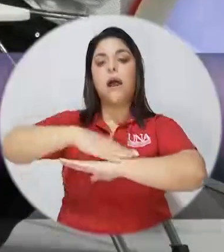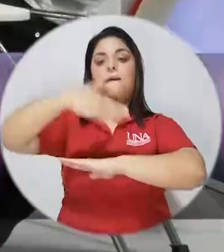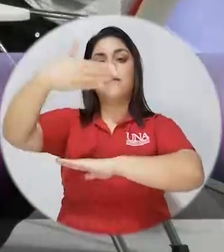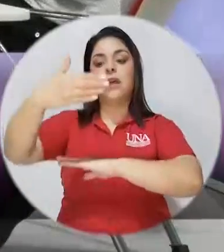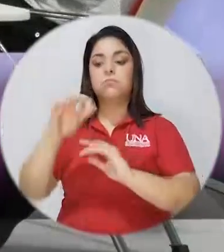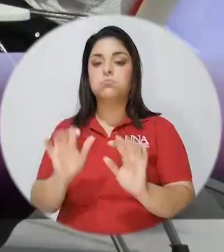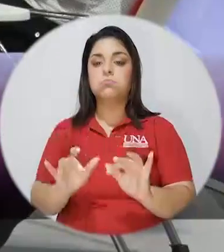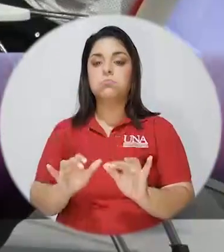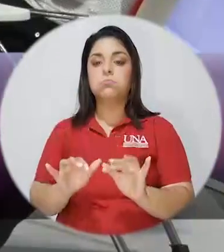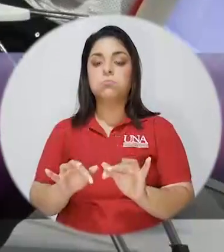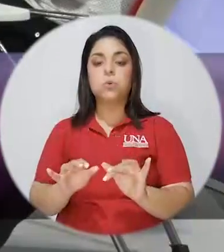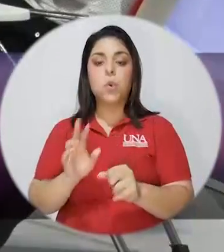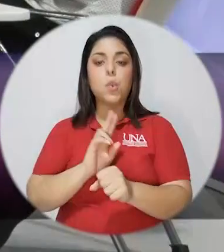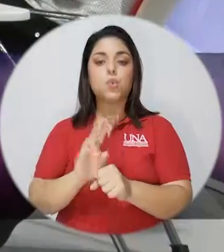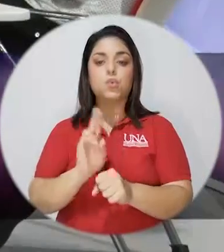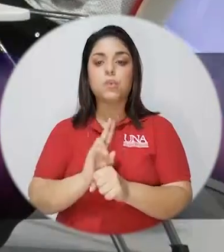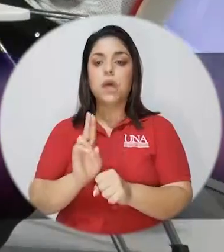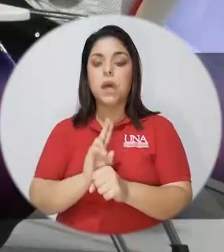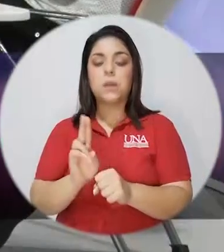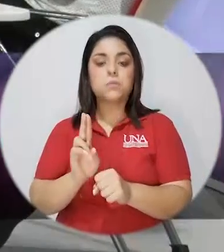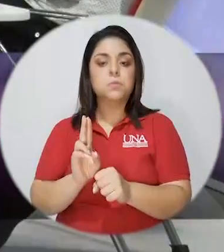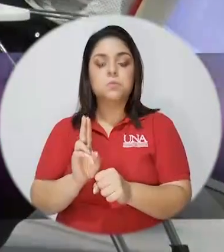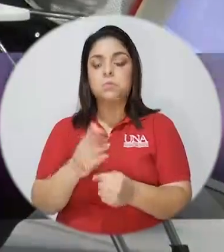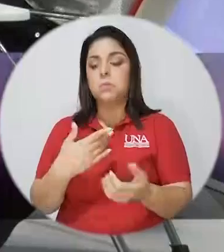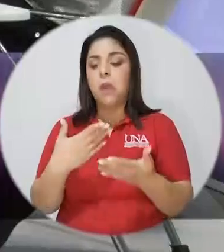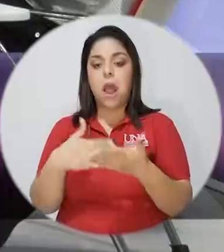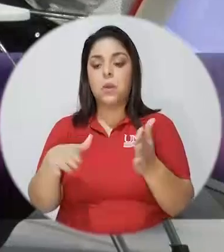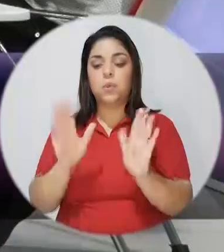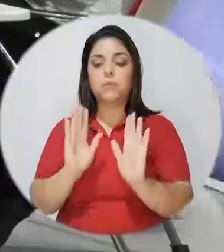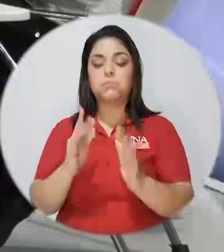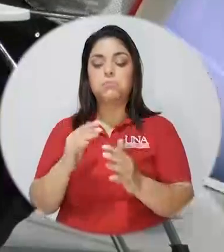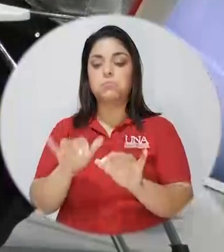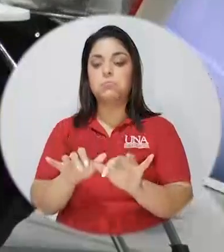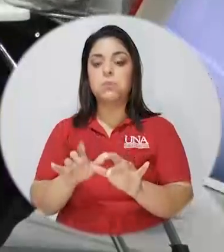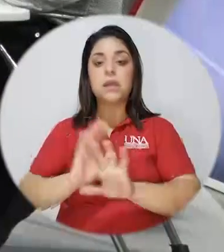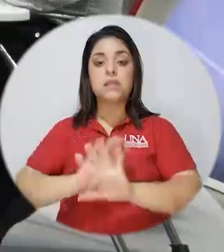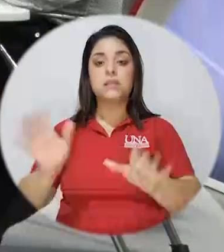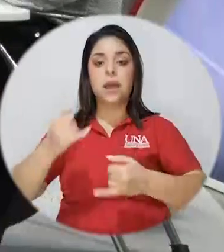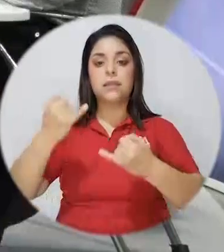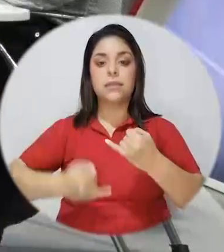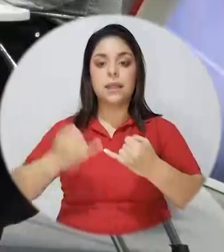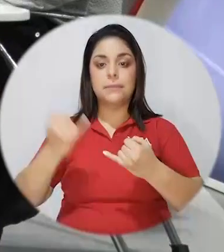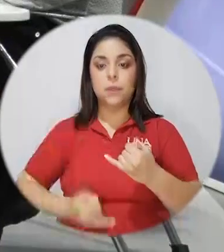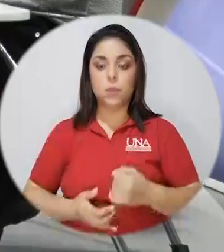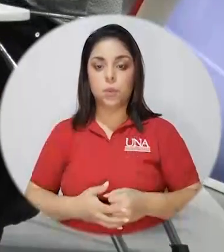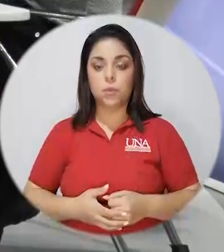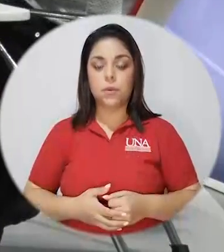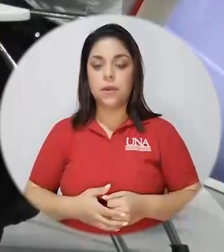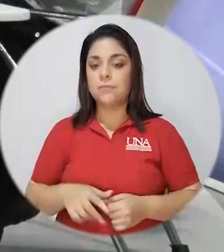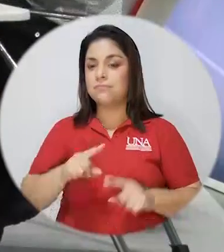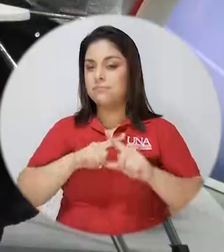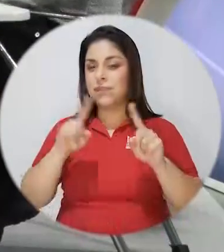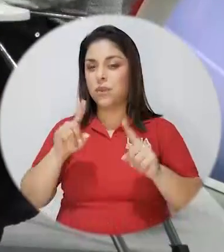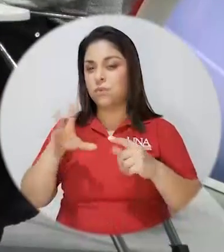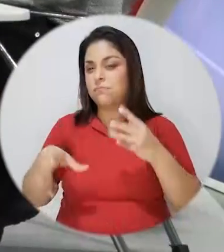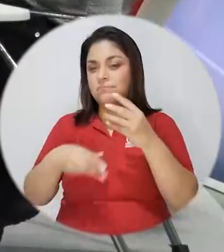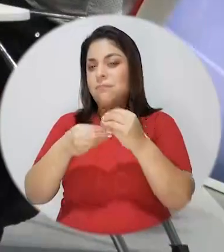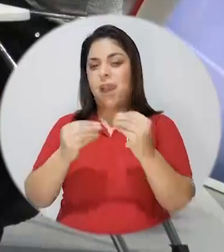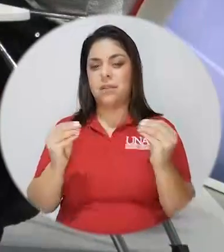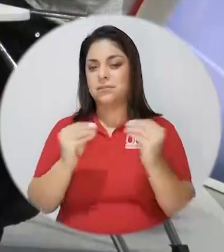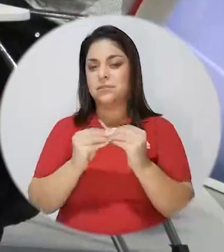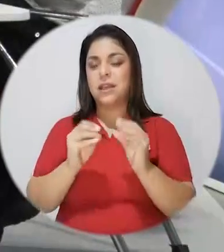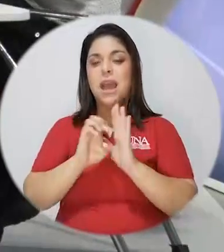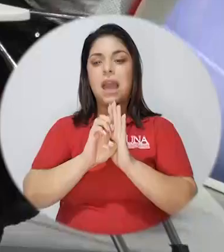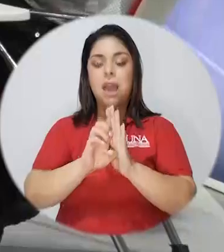los días, utilizar lo que tenga que utilizar y terminó el tema. Sin embargo, implica mucho más. Implica,